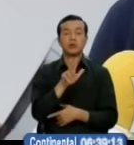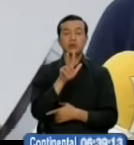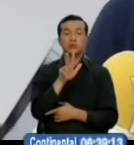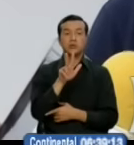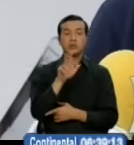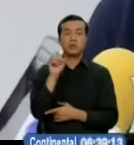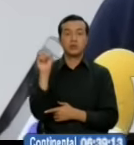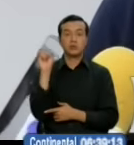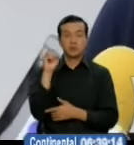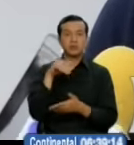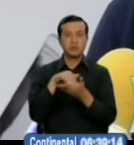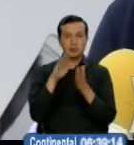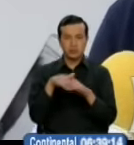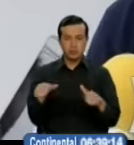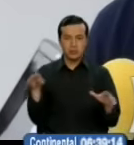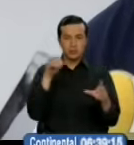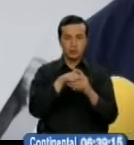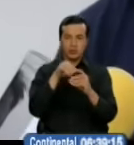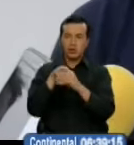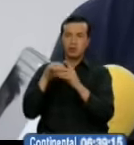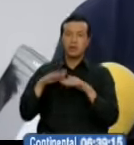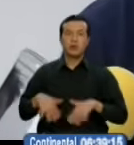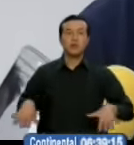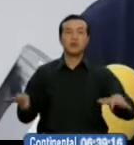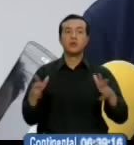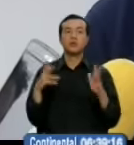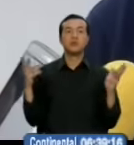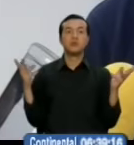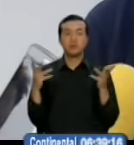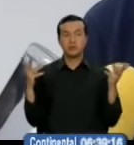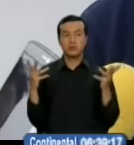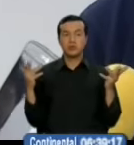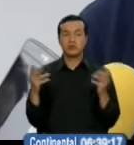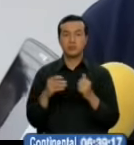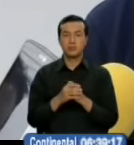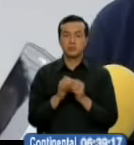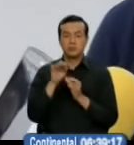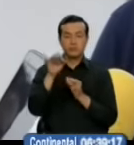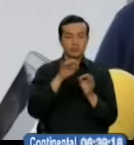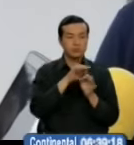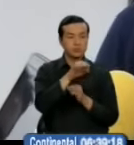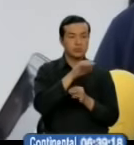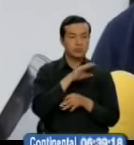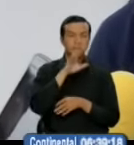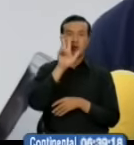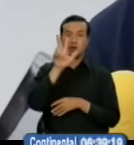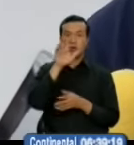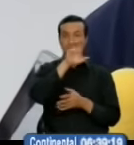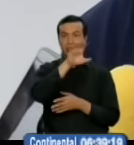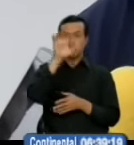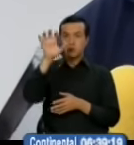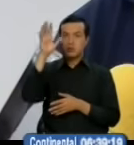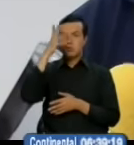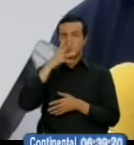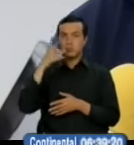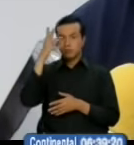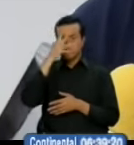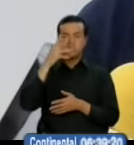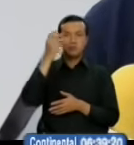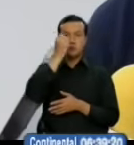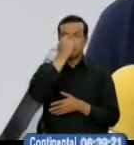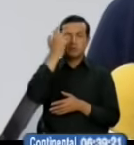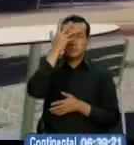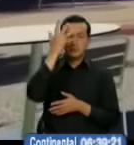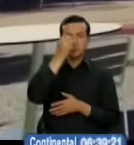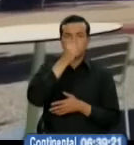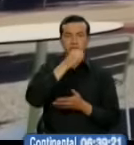300 estudiantes, que serán ubicadas fundamentalmente en los sectores rurales de las tres provincias, Esmeraldas, Santo Domingo